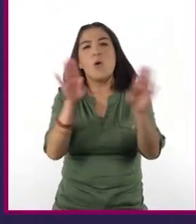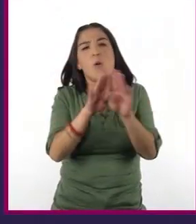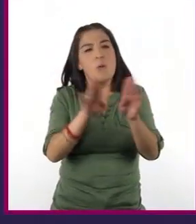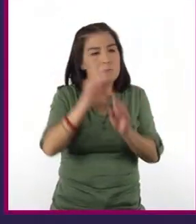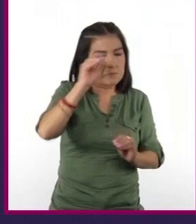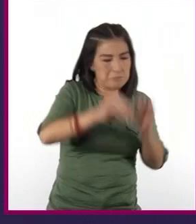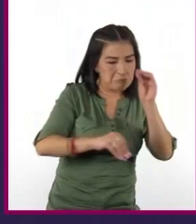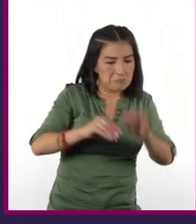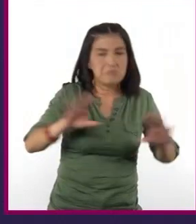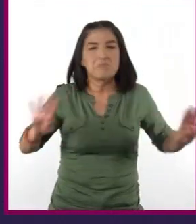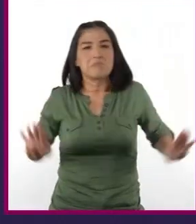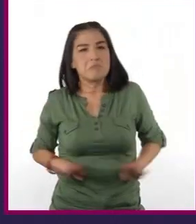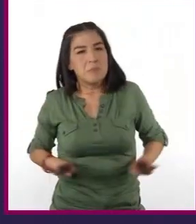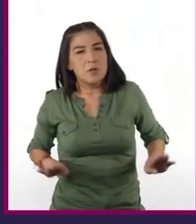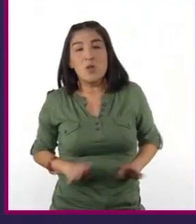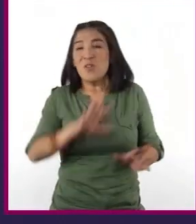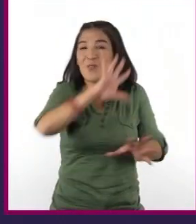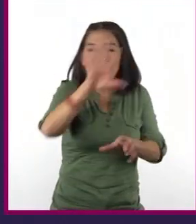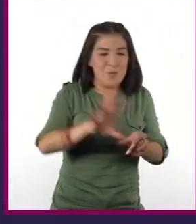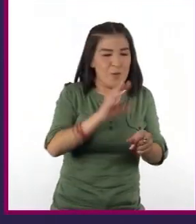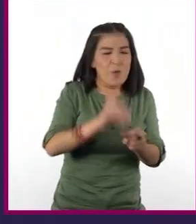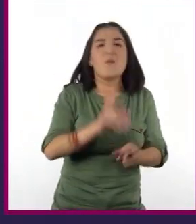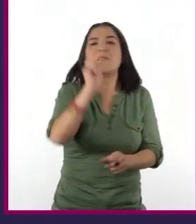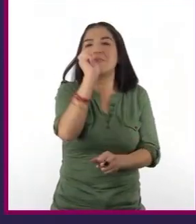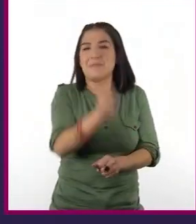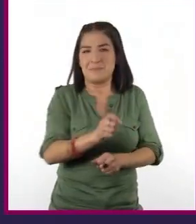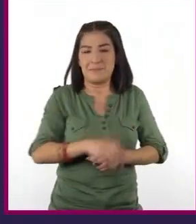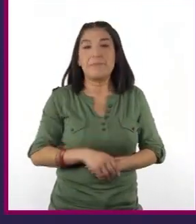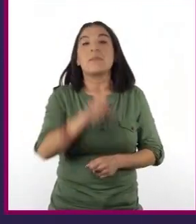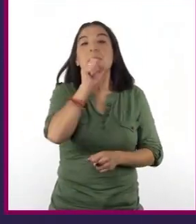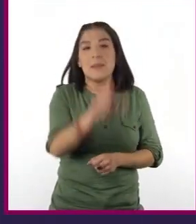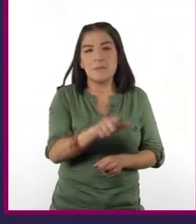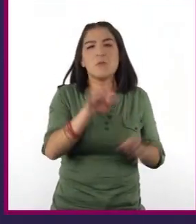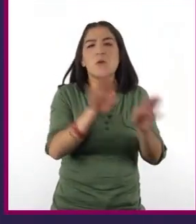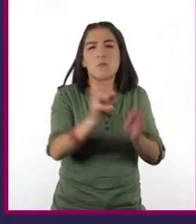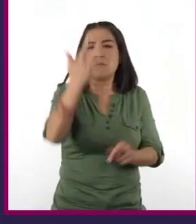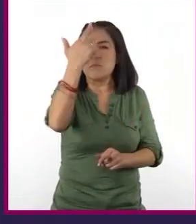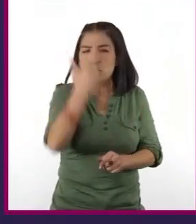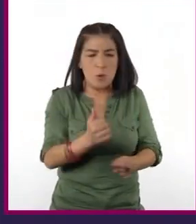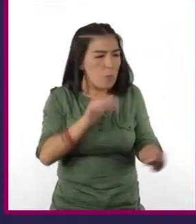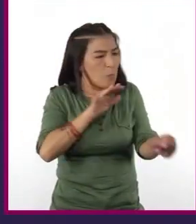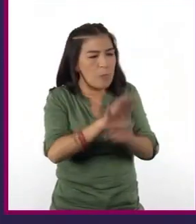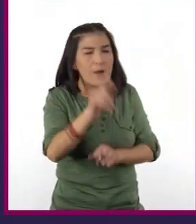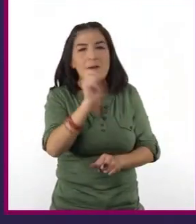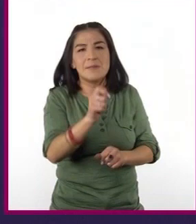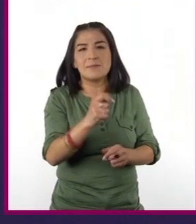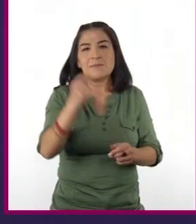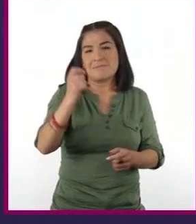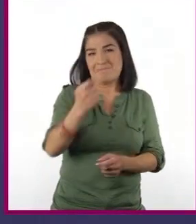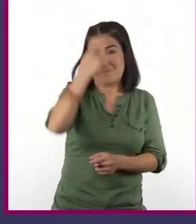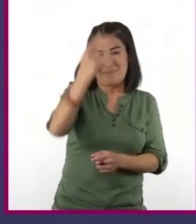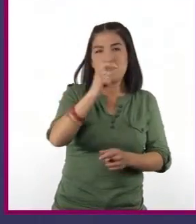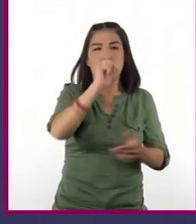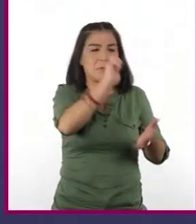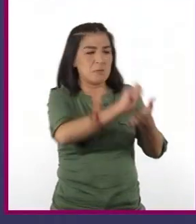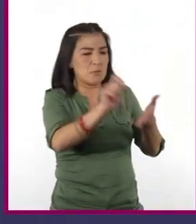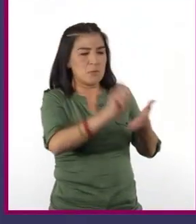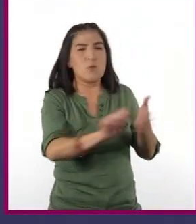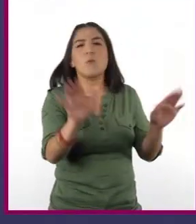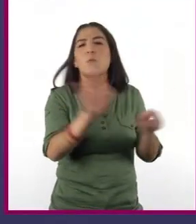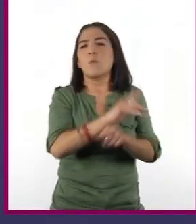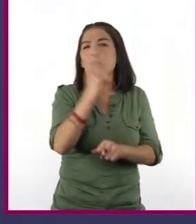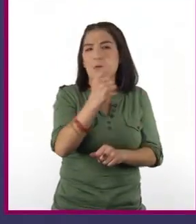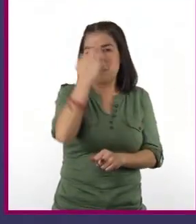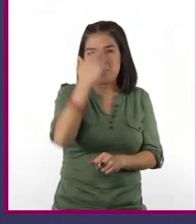estructura, sus características, todo lo que contenía, así como revisar las razones por las que el compilador decidió elaborarla.